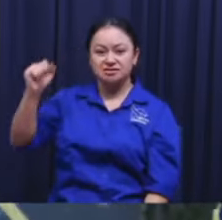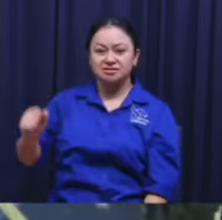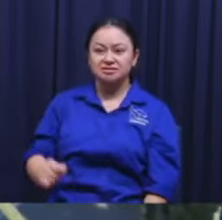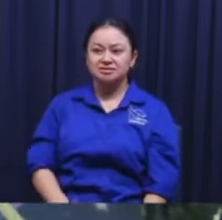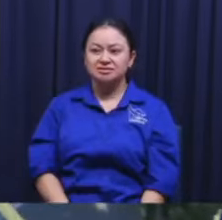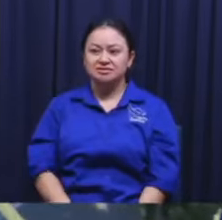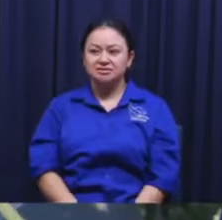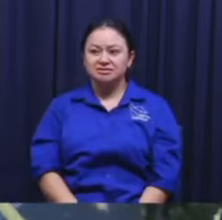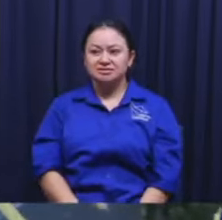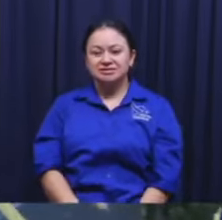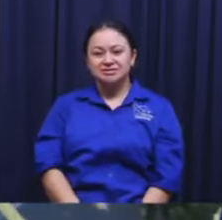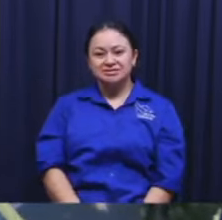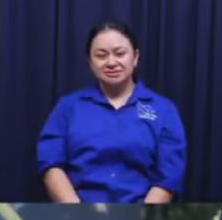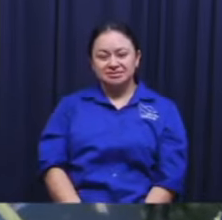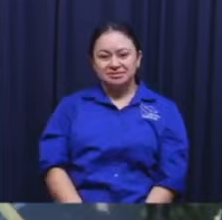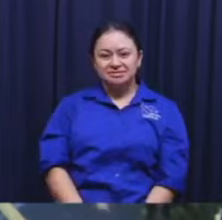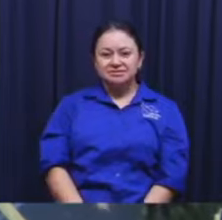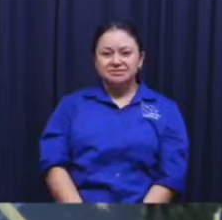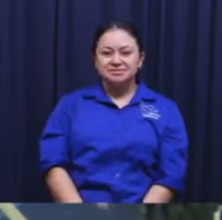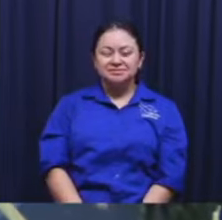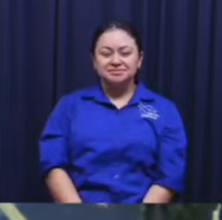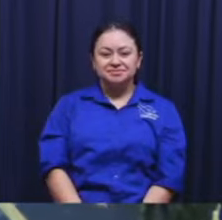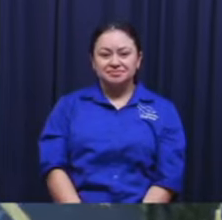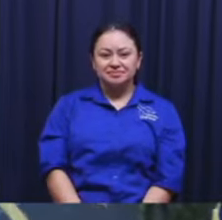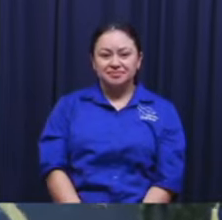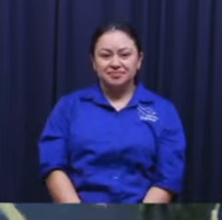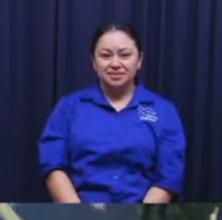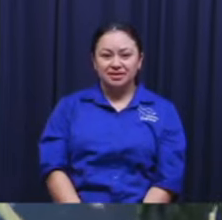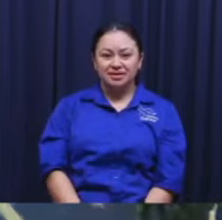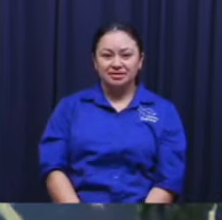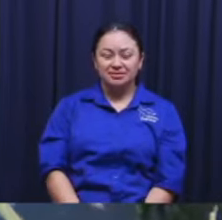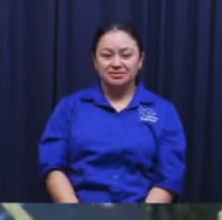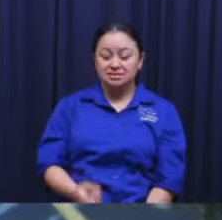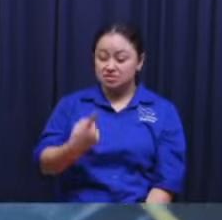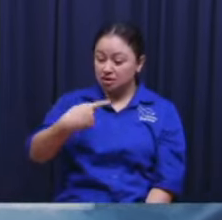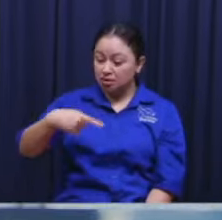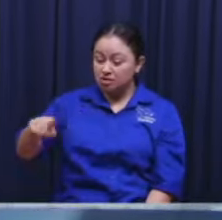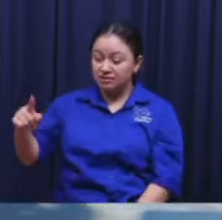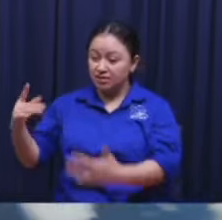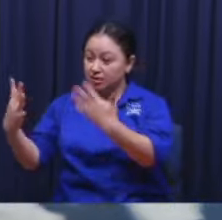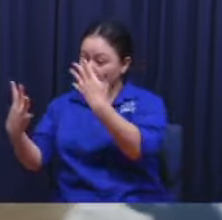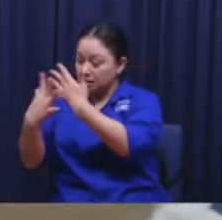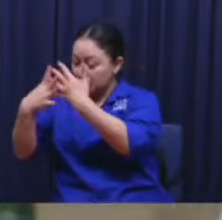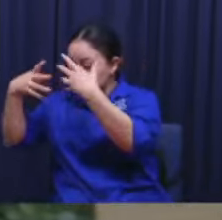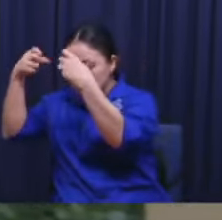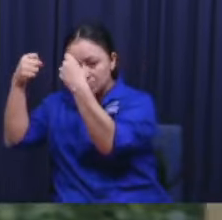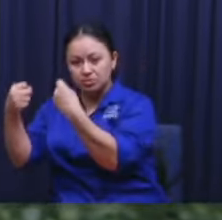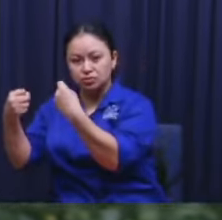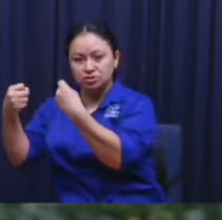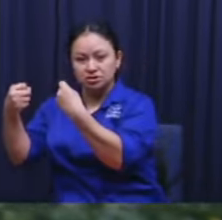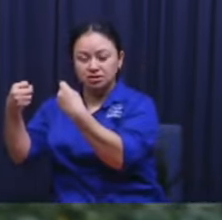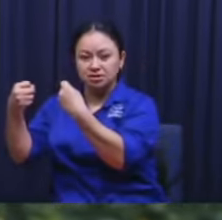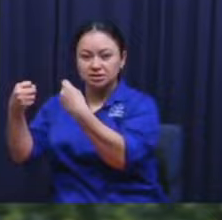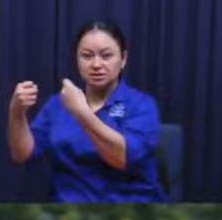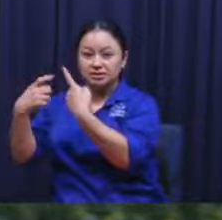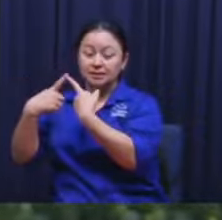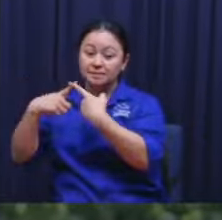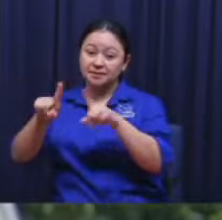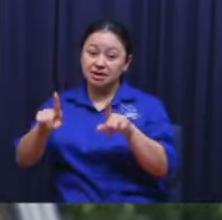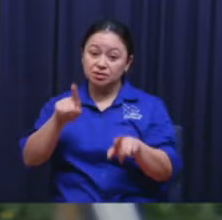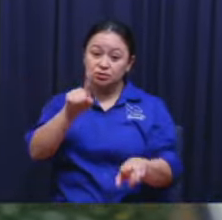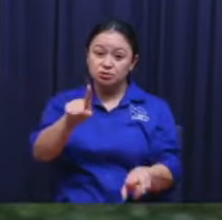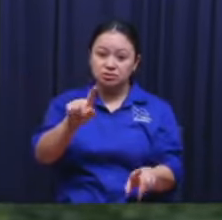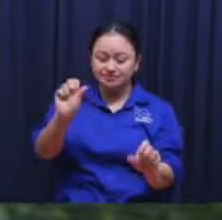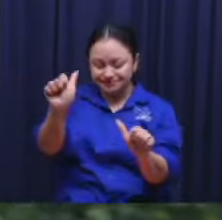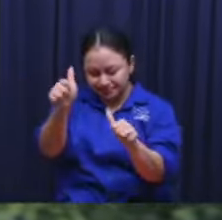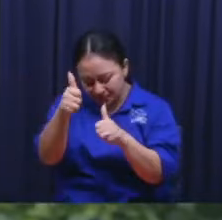le pasó a uno que le pegó a uno de metra por allá, por usted sabe, ¿eh? Y lo agarran y lo meten al bote. Pero usted se arrepiente en